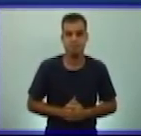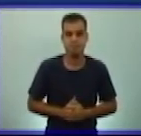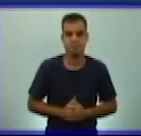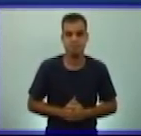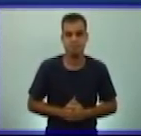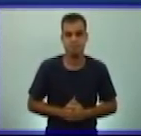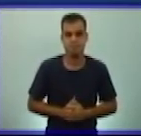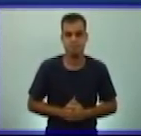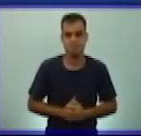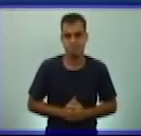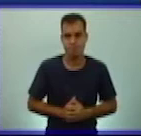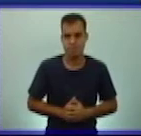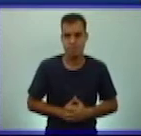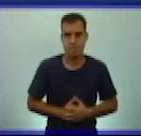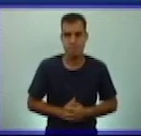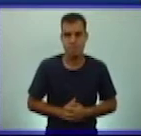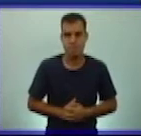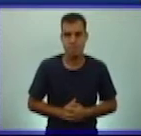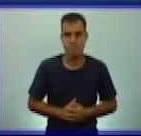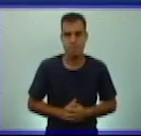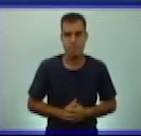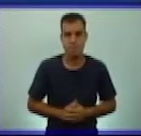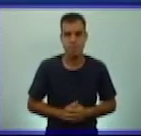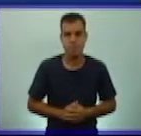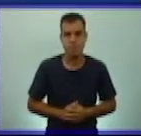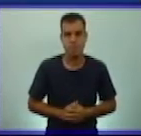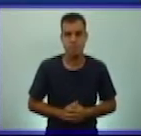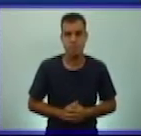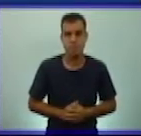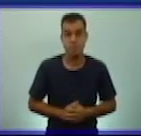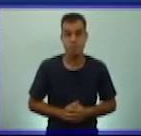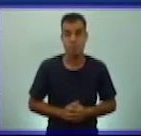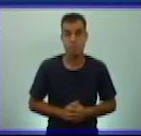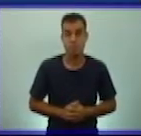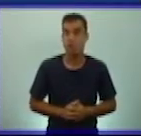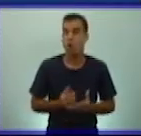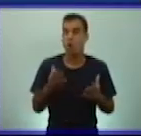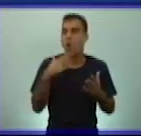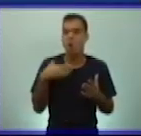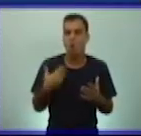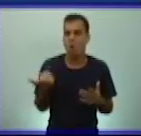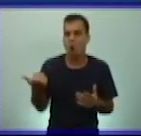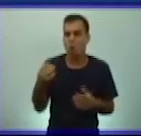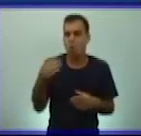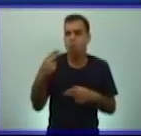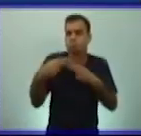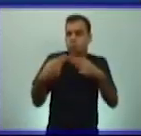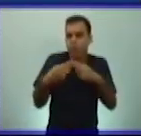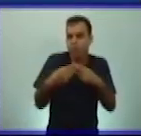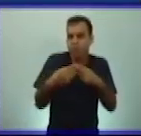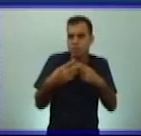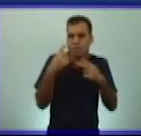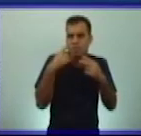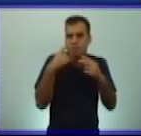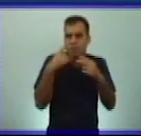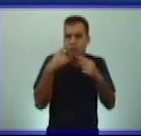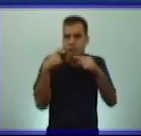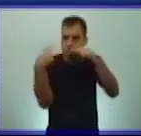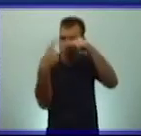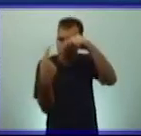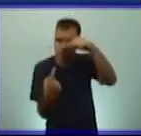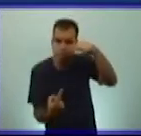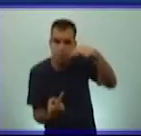intenso, de cómo se produce una oscilación completa en dicho circuito. En la página